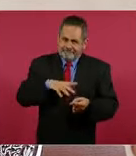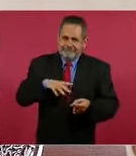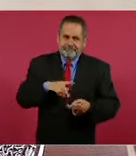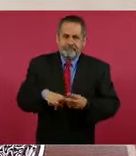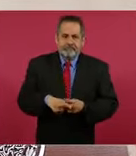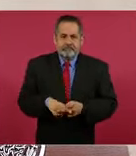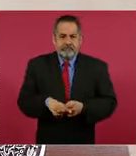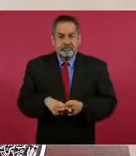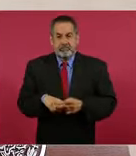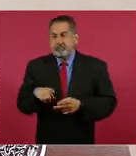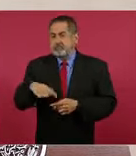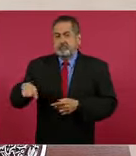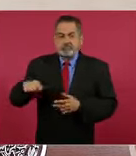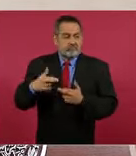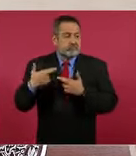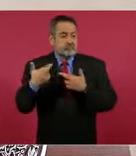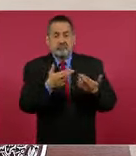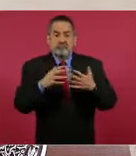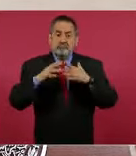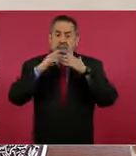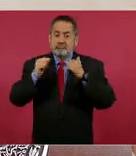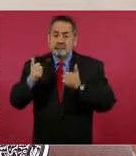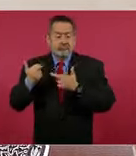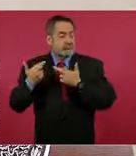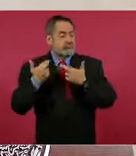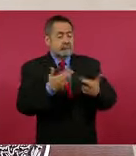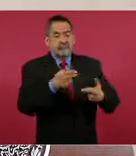Le regalaron un rancho.